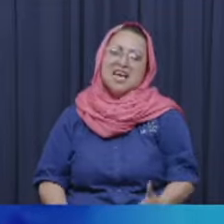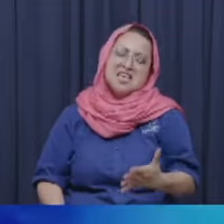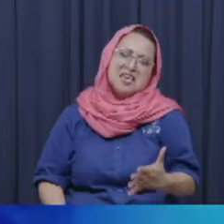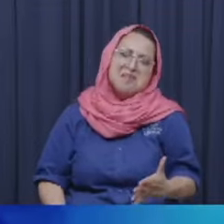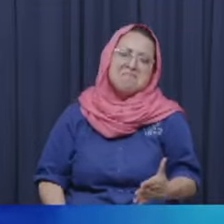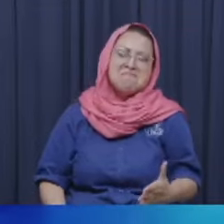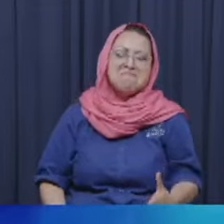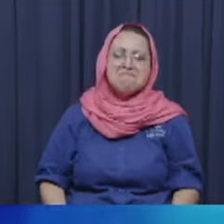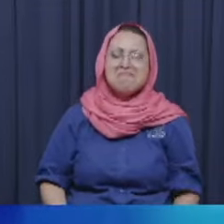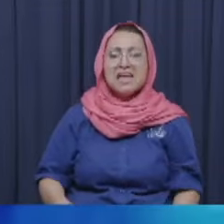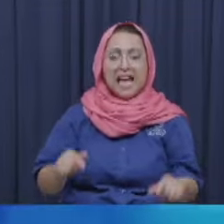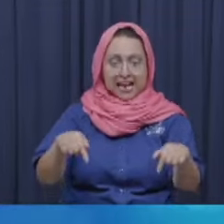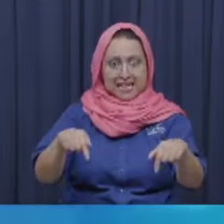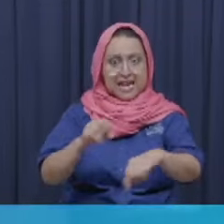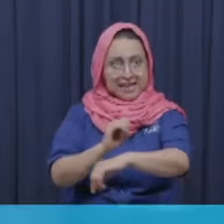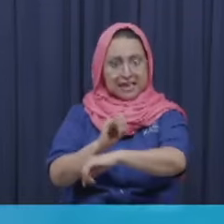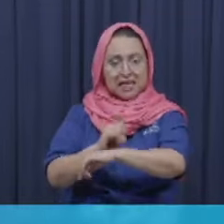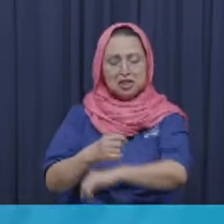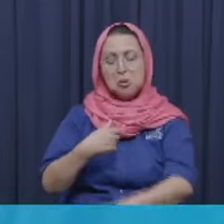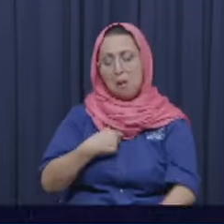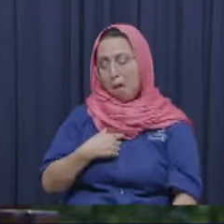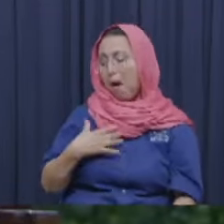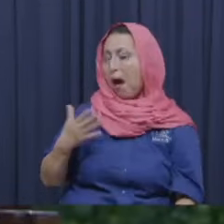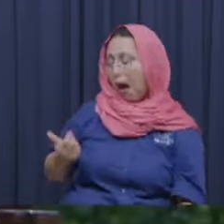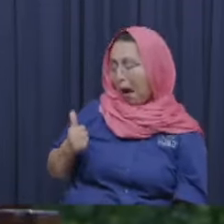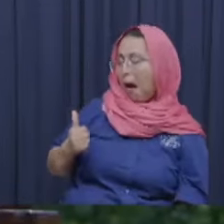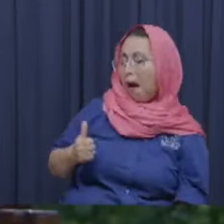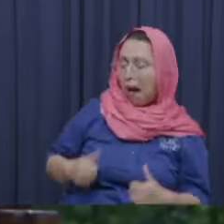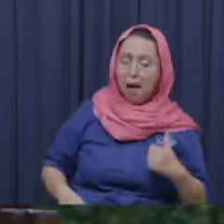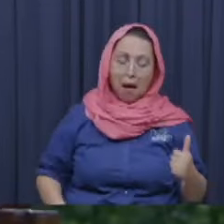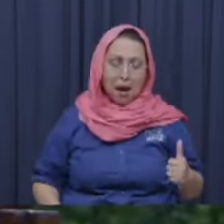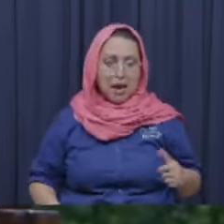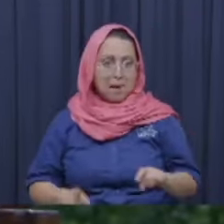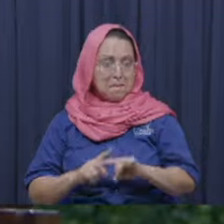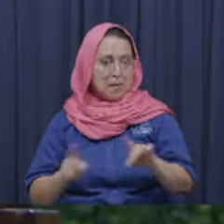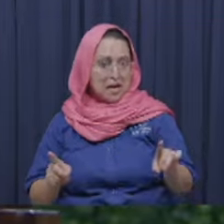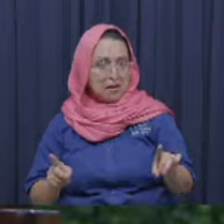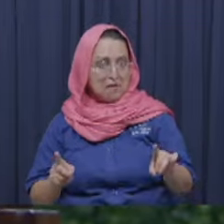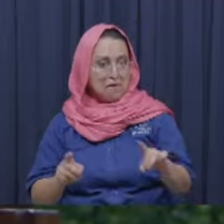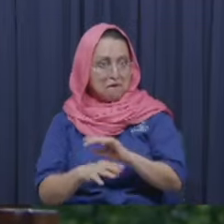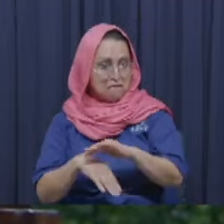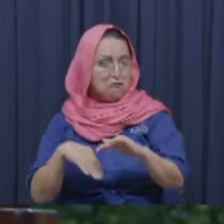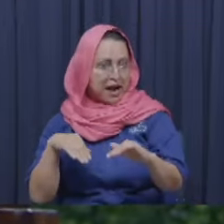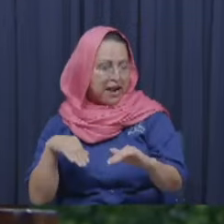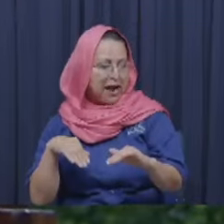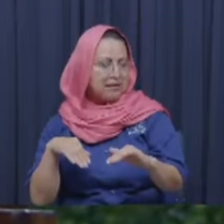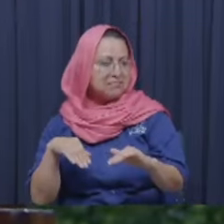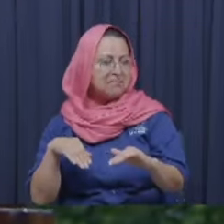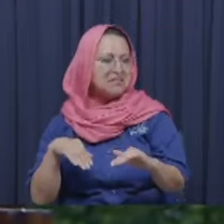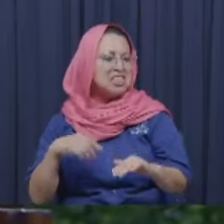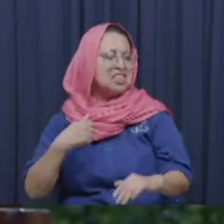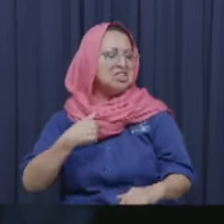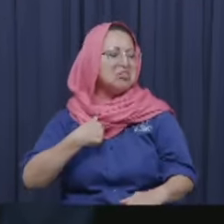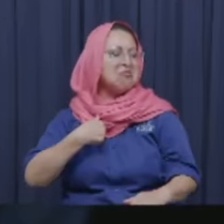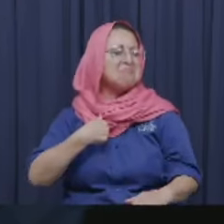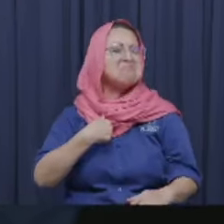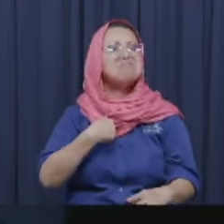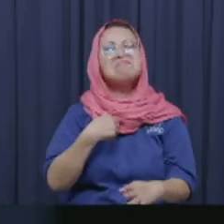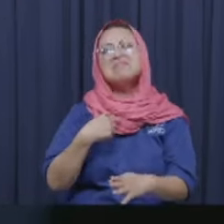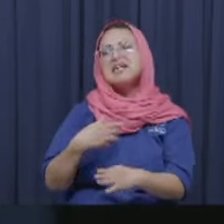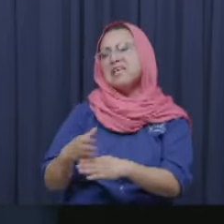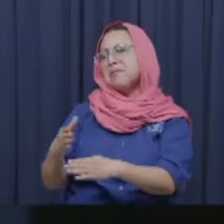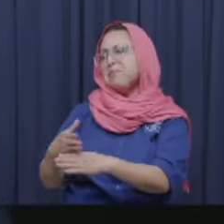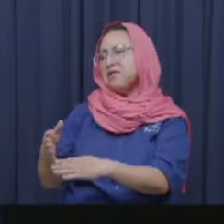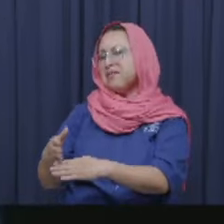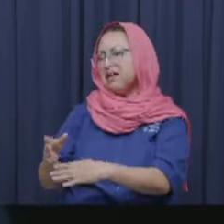medio. Y cuando salgo, hago lo que quiera. No.